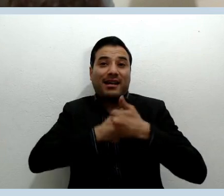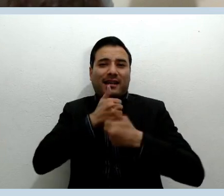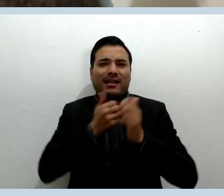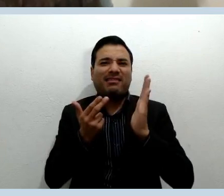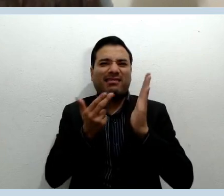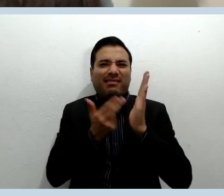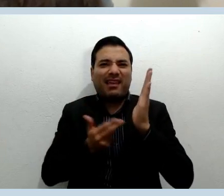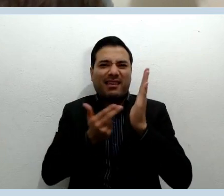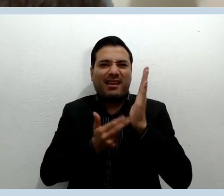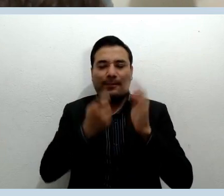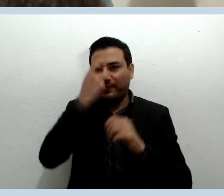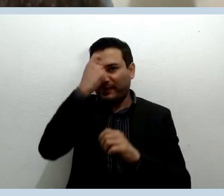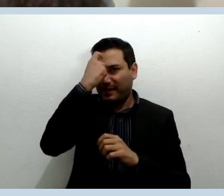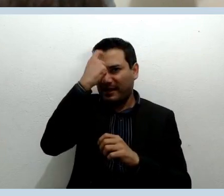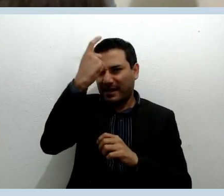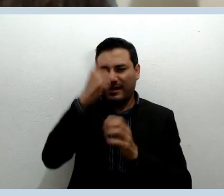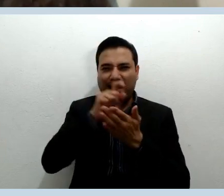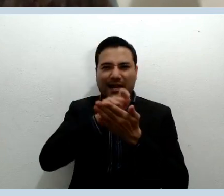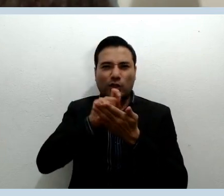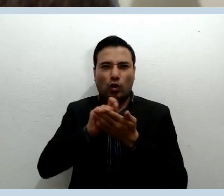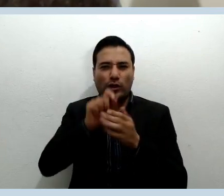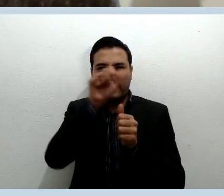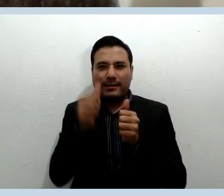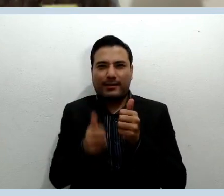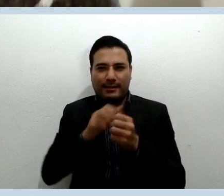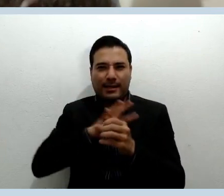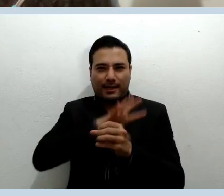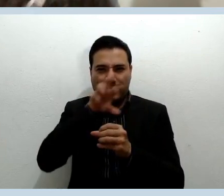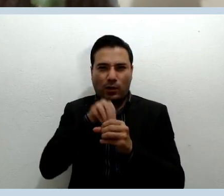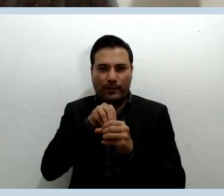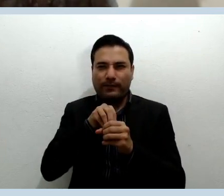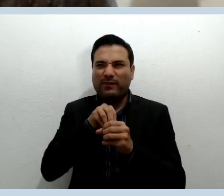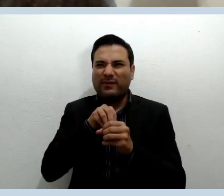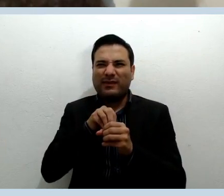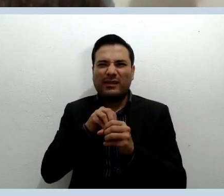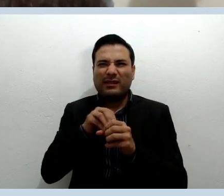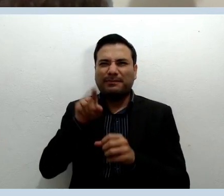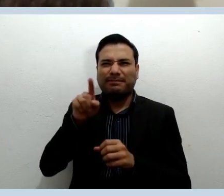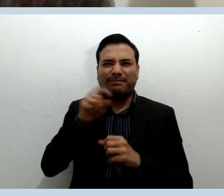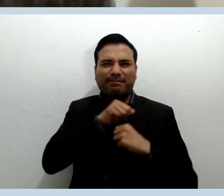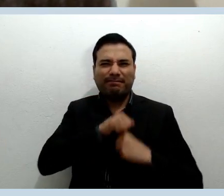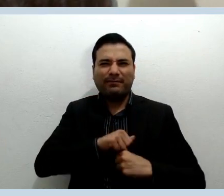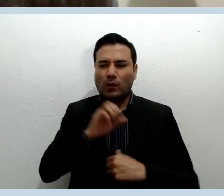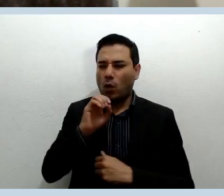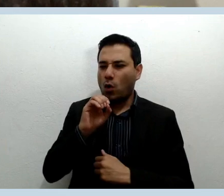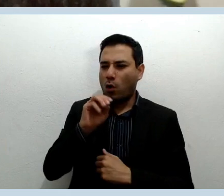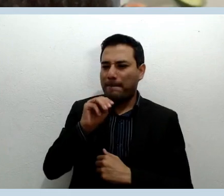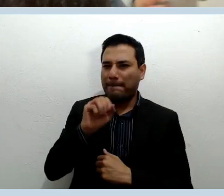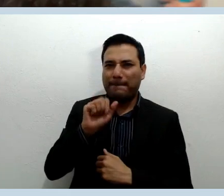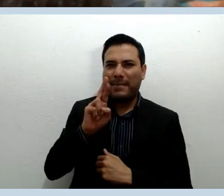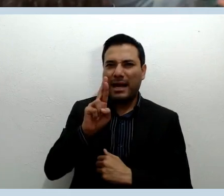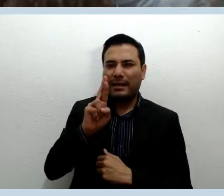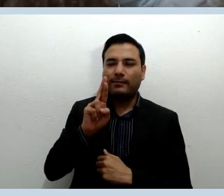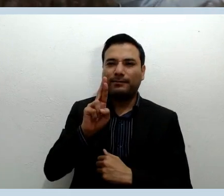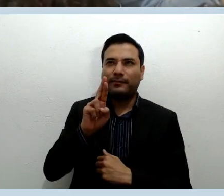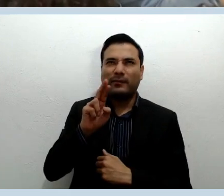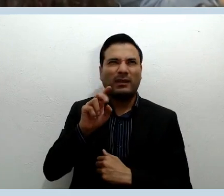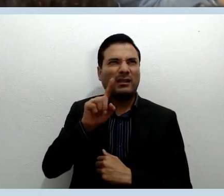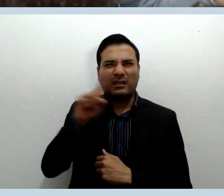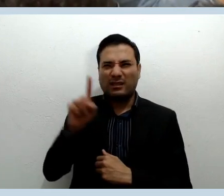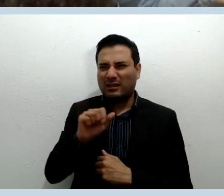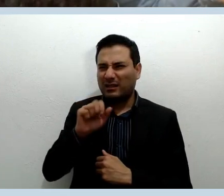creación artística integral con Omar Sandoval Sí Omar Sandoval Sí Omar con Omar